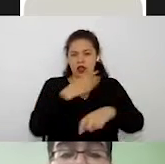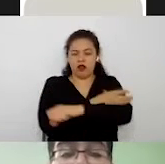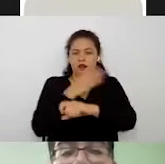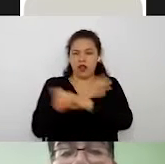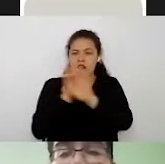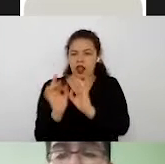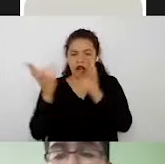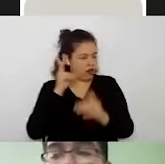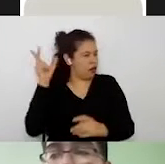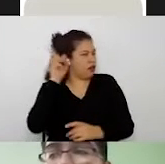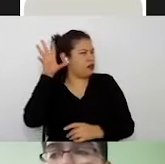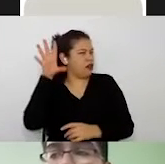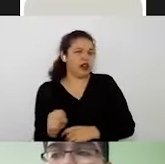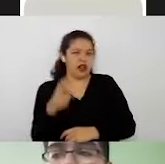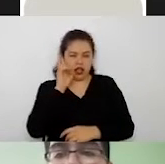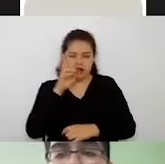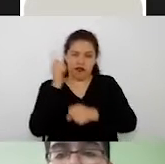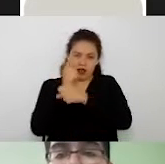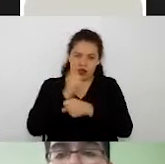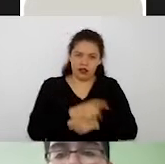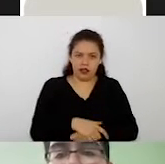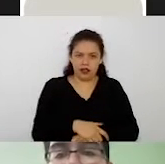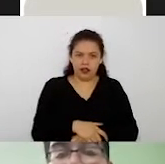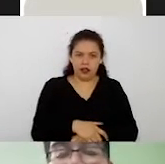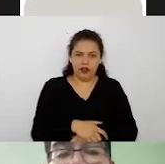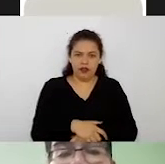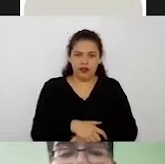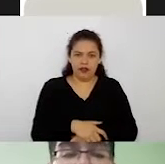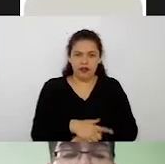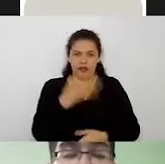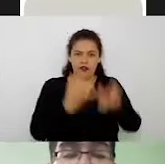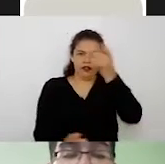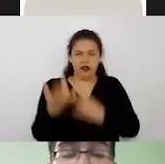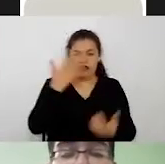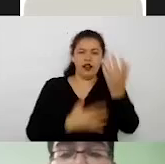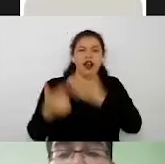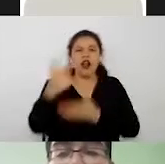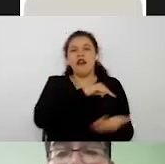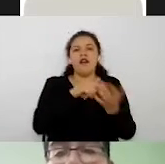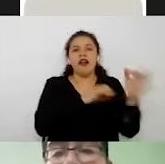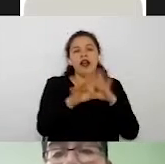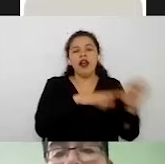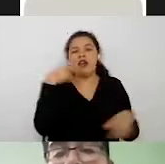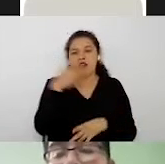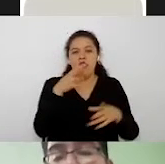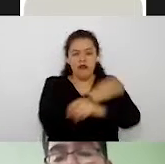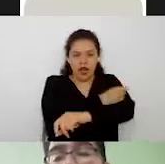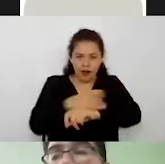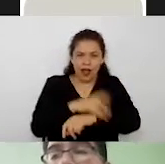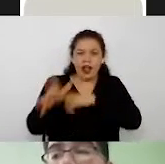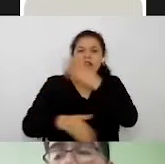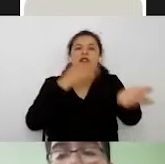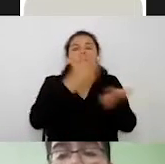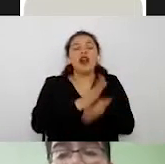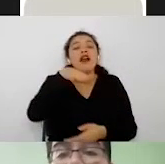se dieron cuenta que había habido un incendio en el lugar de trabajo de su familiar y fueron y les dicen, ¿sabe